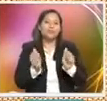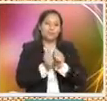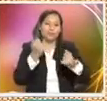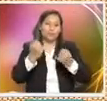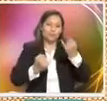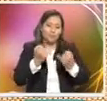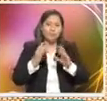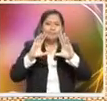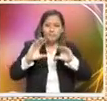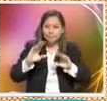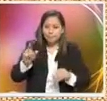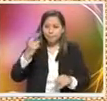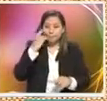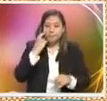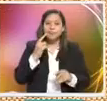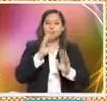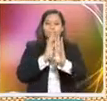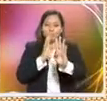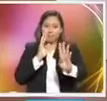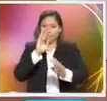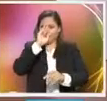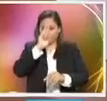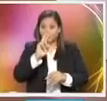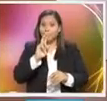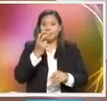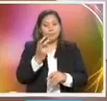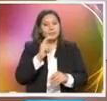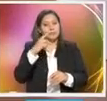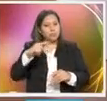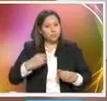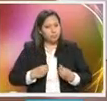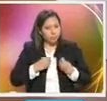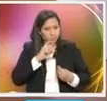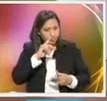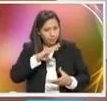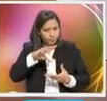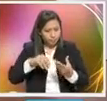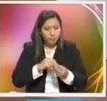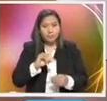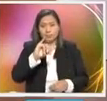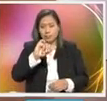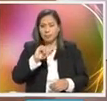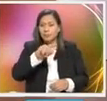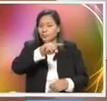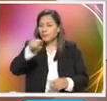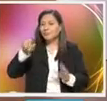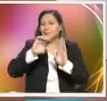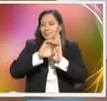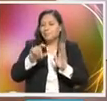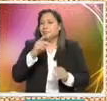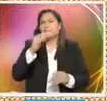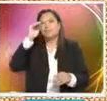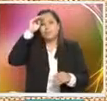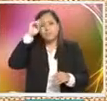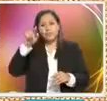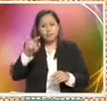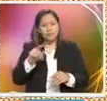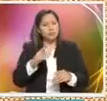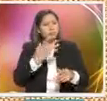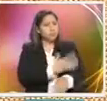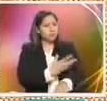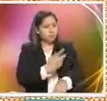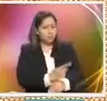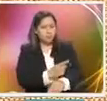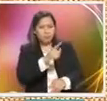Sí. Enseñarlos a respetar turnos, porque eso les va a mejorar su convivencia. Sí. Sí, ellos, digamos que son muy directos, no